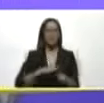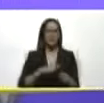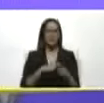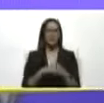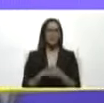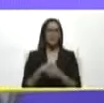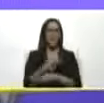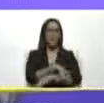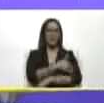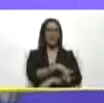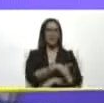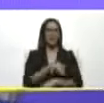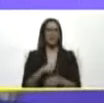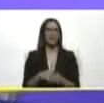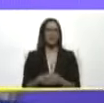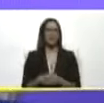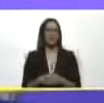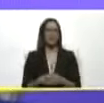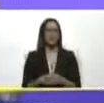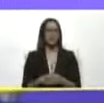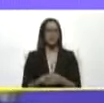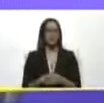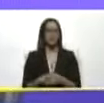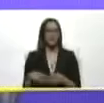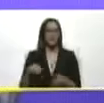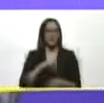en la calle